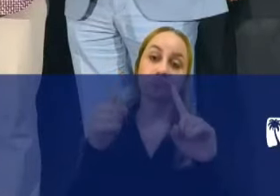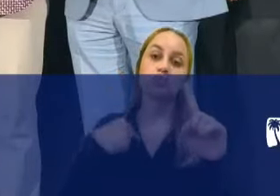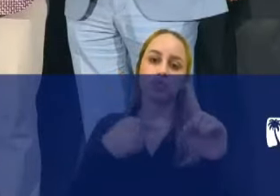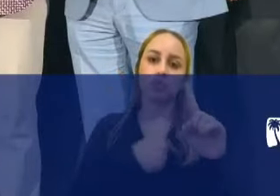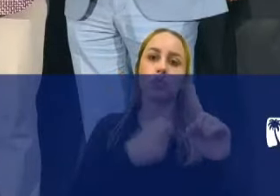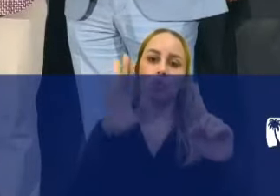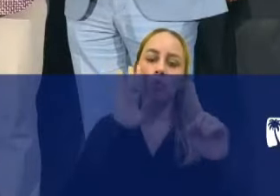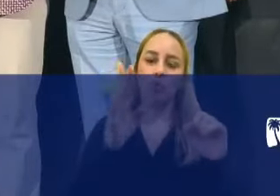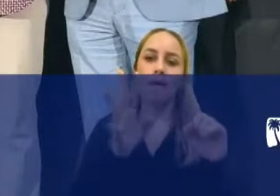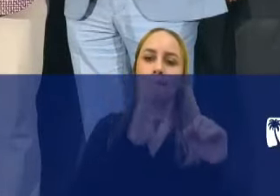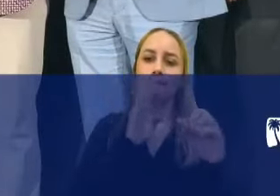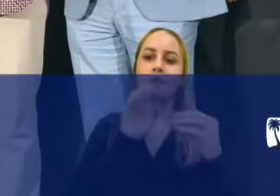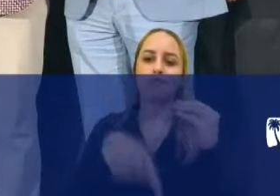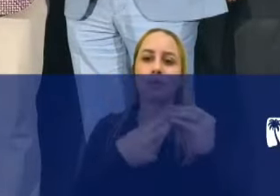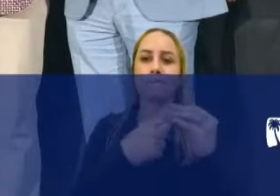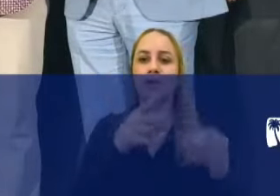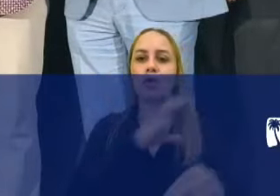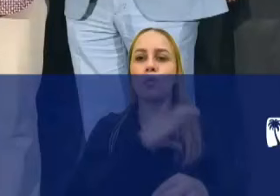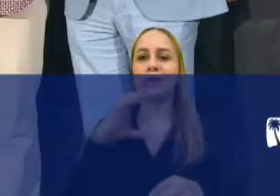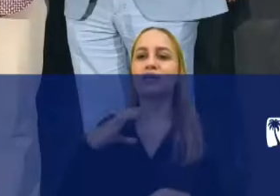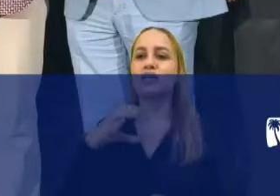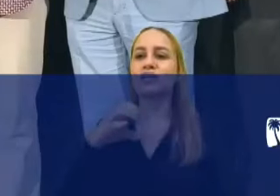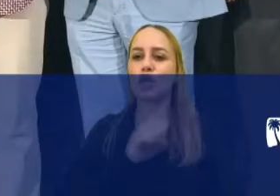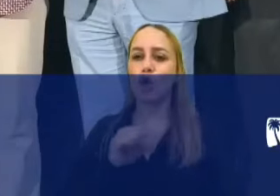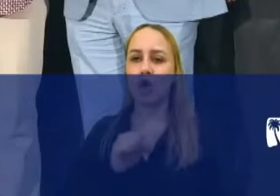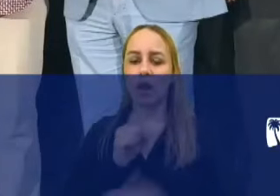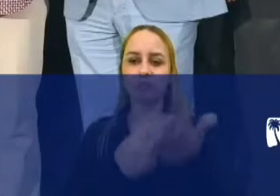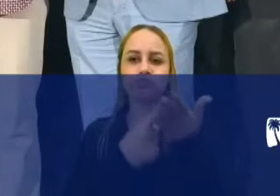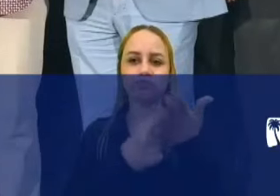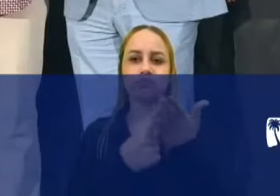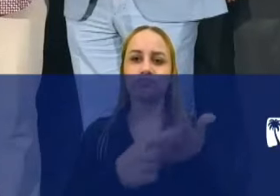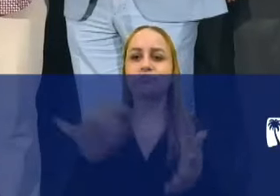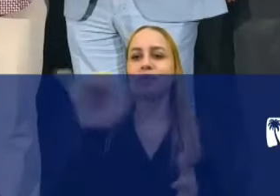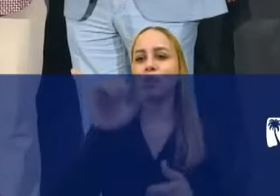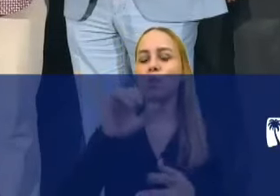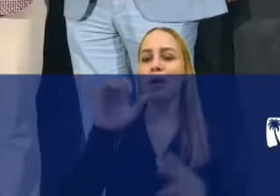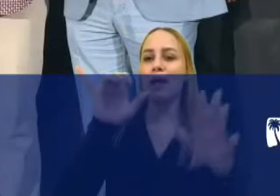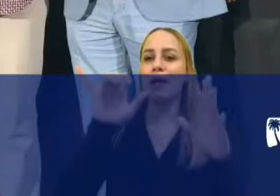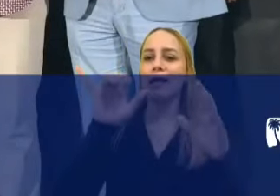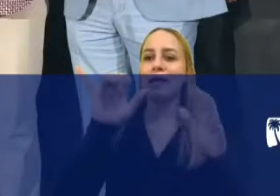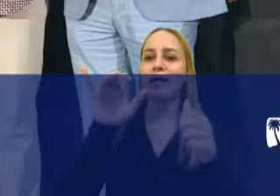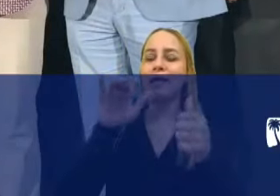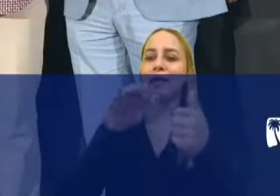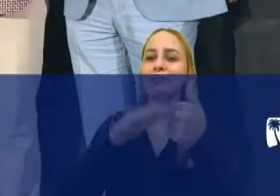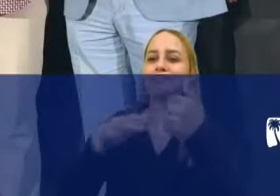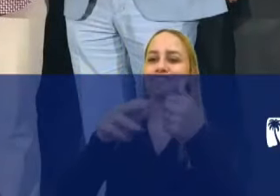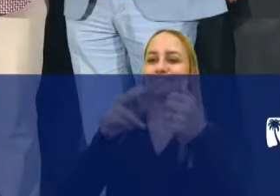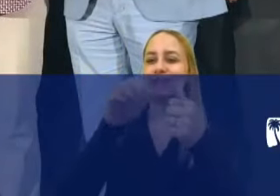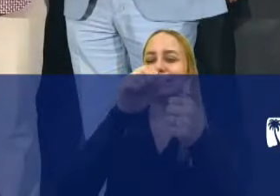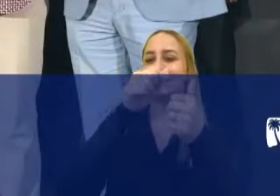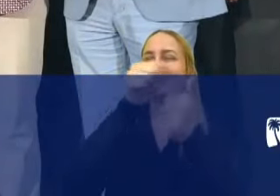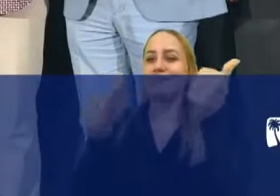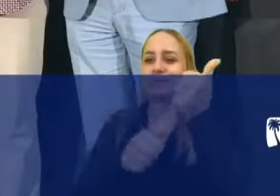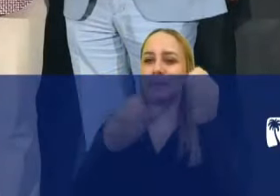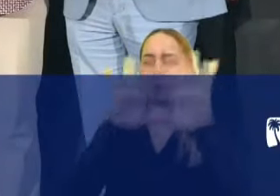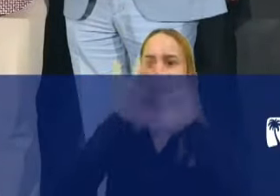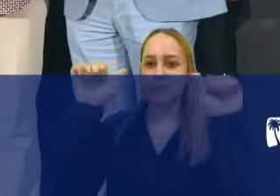va a discutir cuando este proceso se haya culminado agradecido vamos a de inmediato el pueblo de Puerto Rico